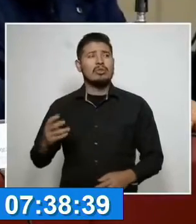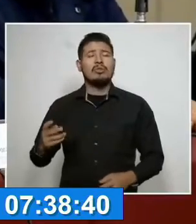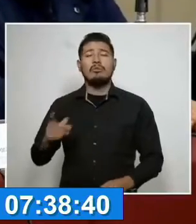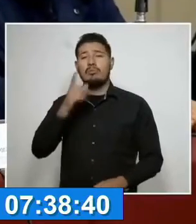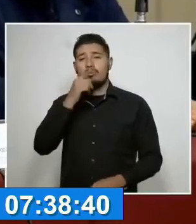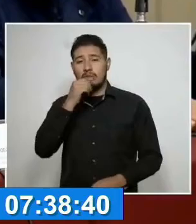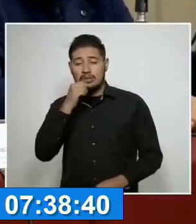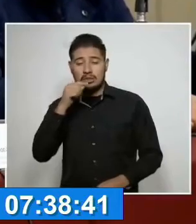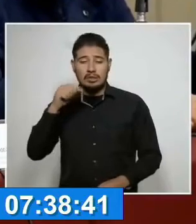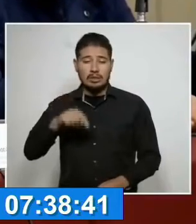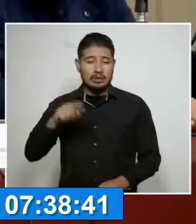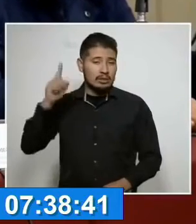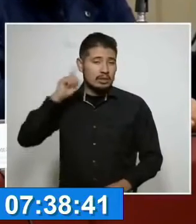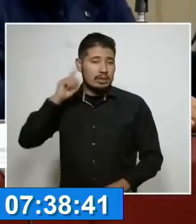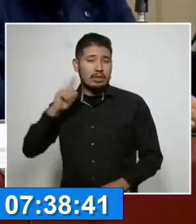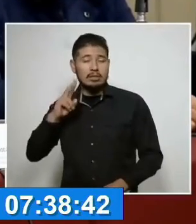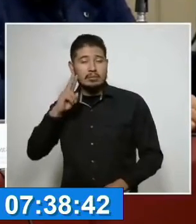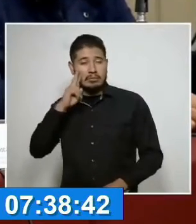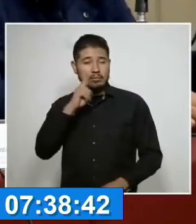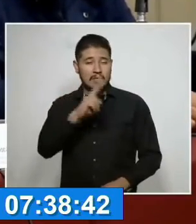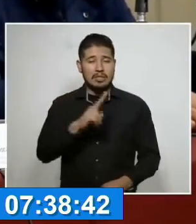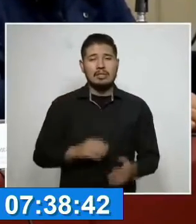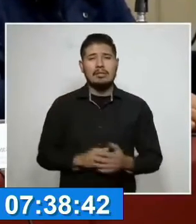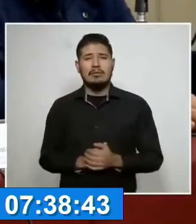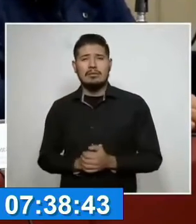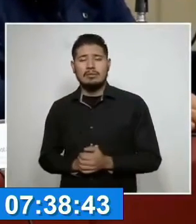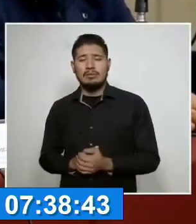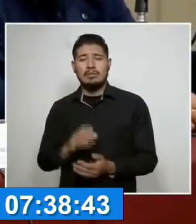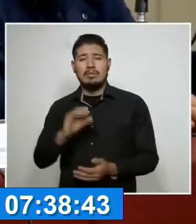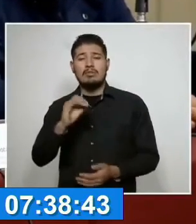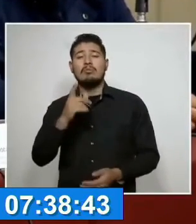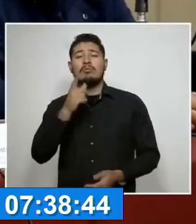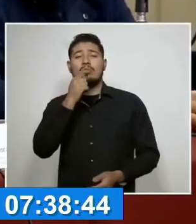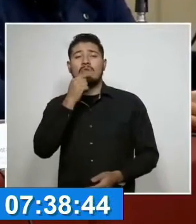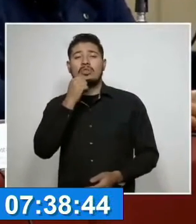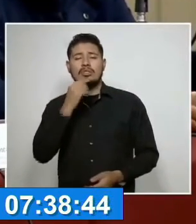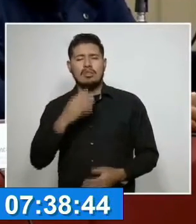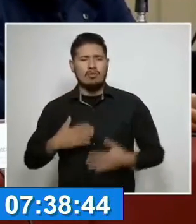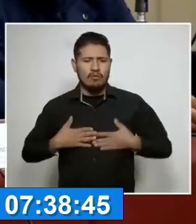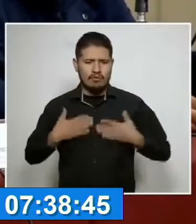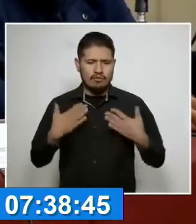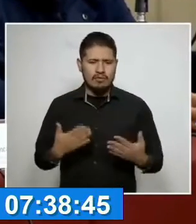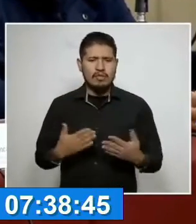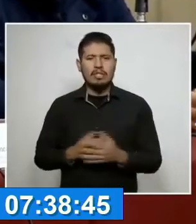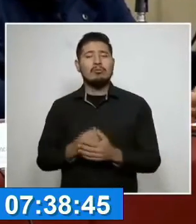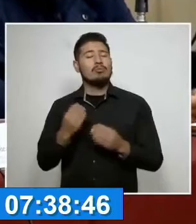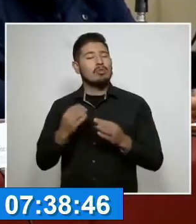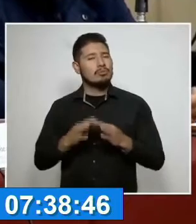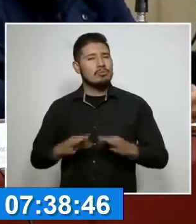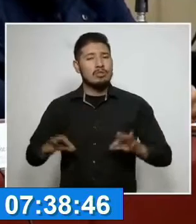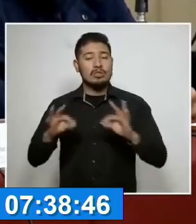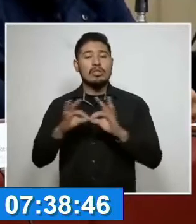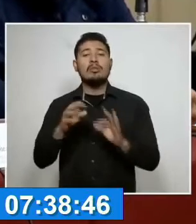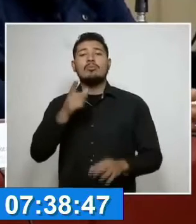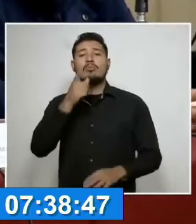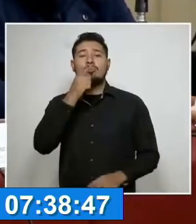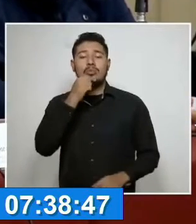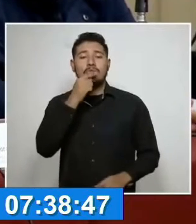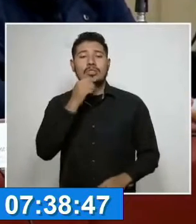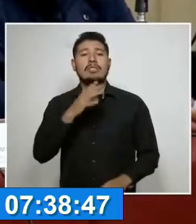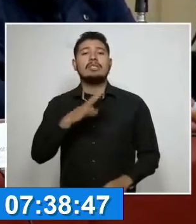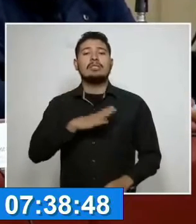de Zacatecas obtenga el certificado único policial, porque este es primordial que los